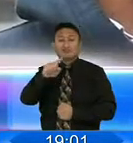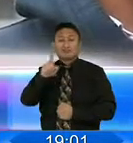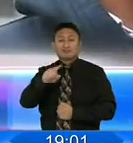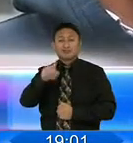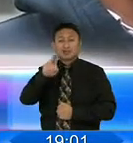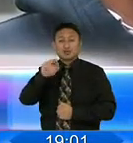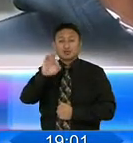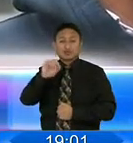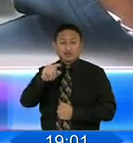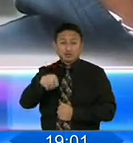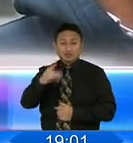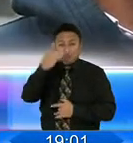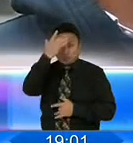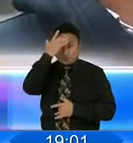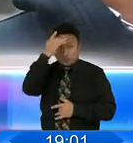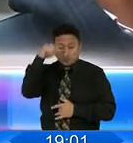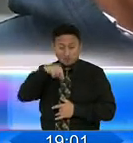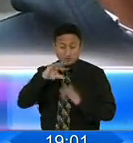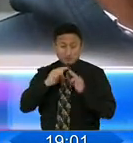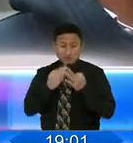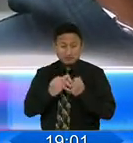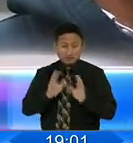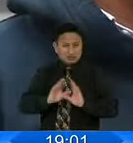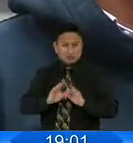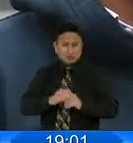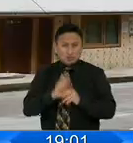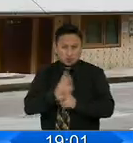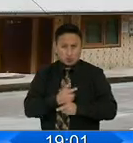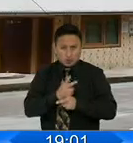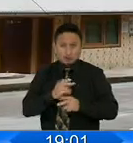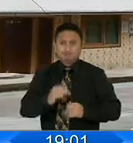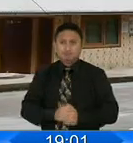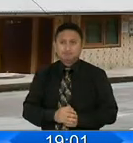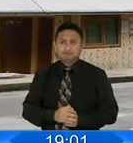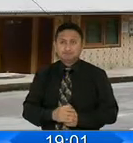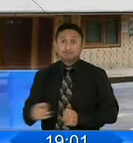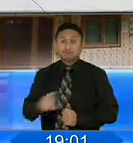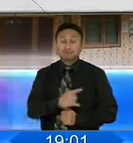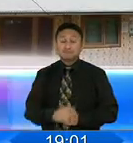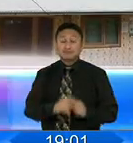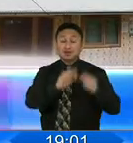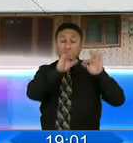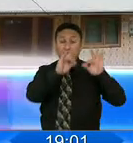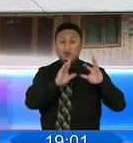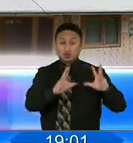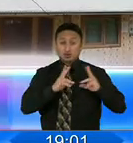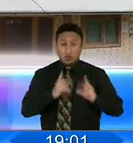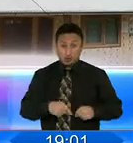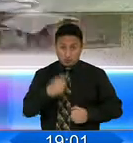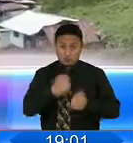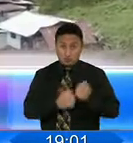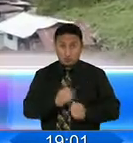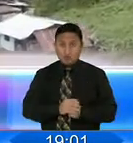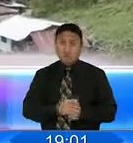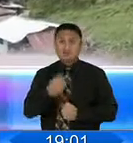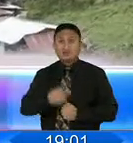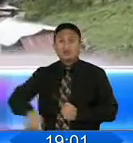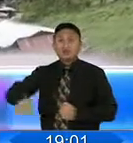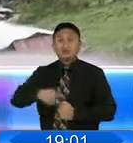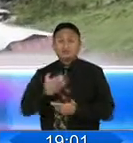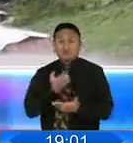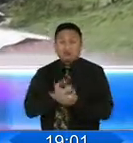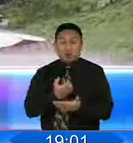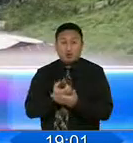eso para evitar la enfermedad de nuestras familias aquí en la parroquia. Pero la ceniza no solo afecta a la salud de sus pobladores, su economía también se ha